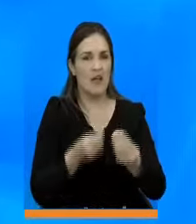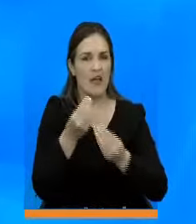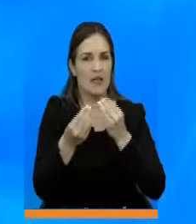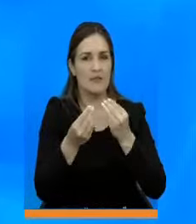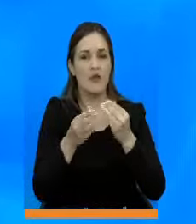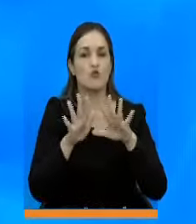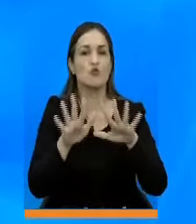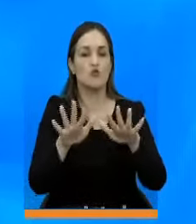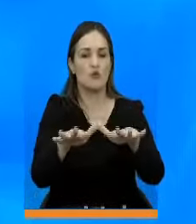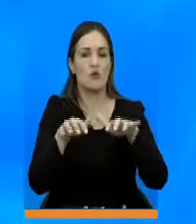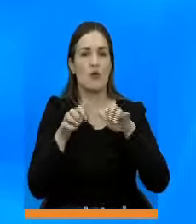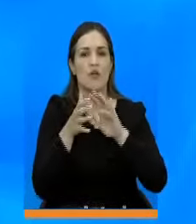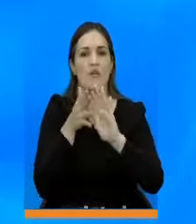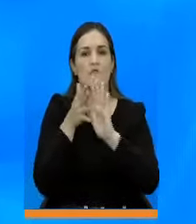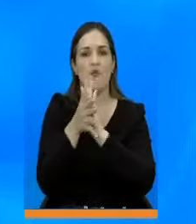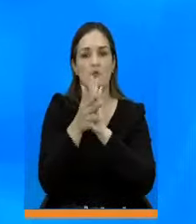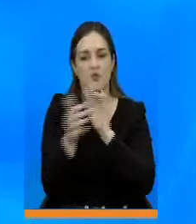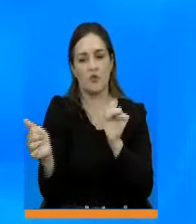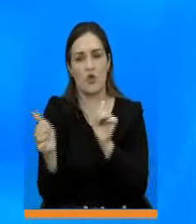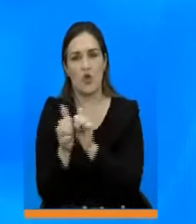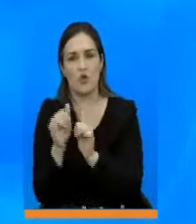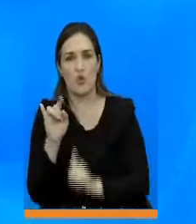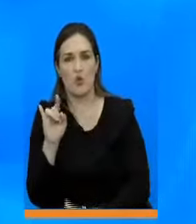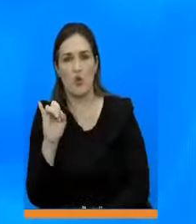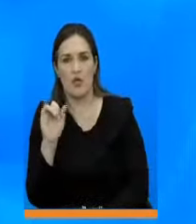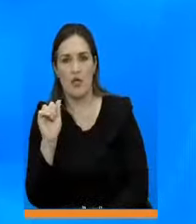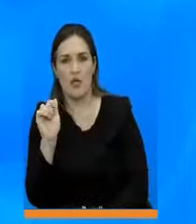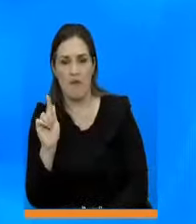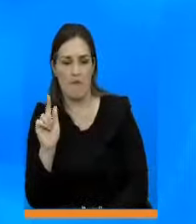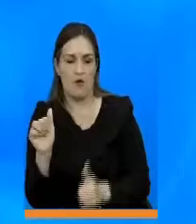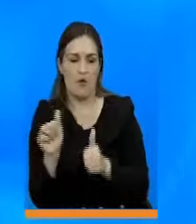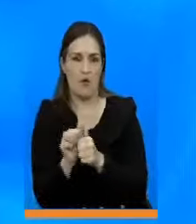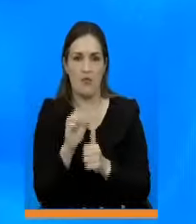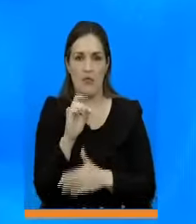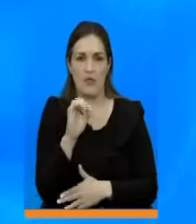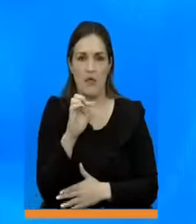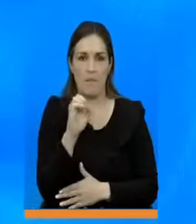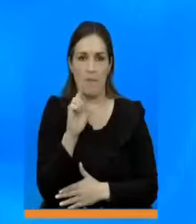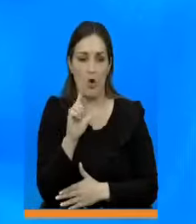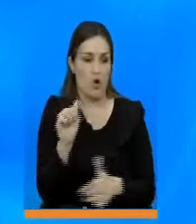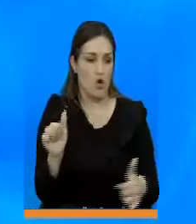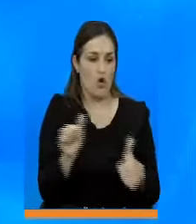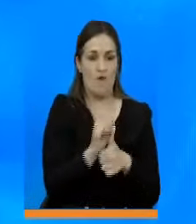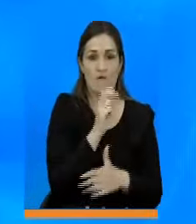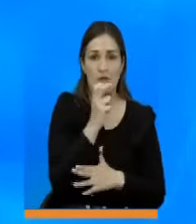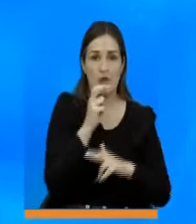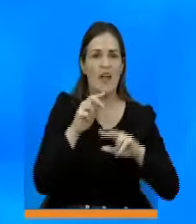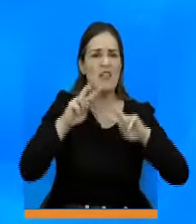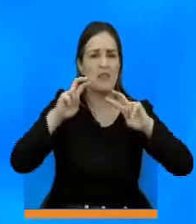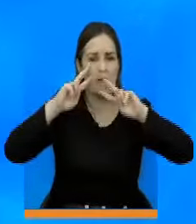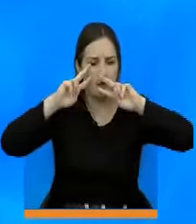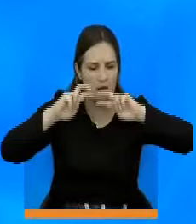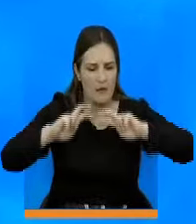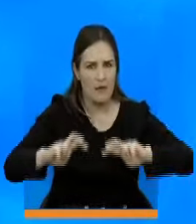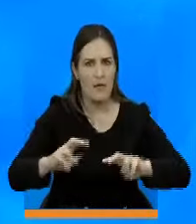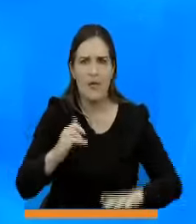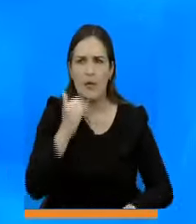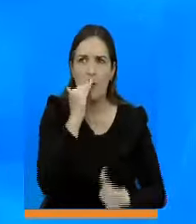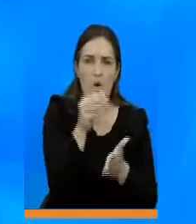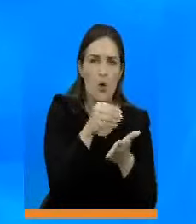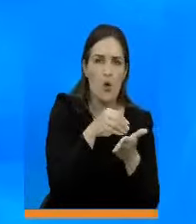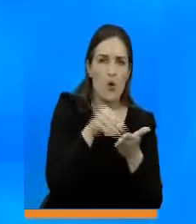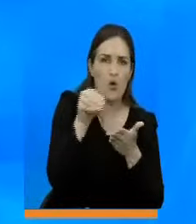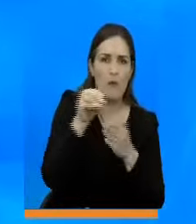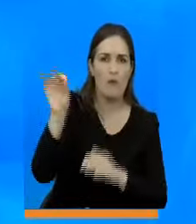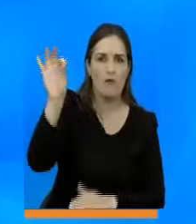informativa en compañía de la UIAF, DIPOL y además de la Fiscalía, con el fin de hablar de los avances en las investigaciones sobre la adquisición